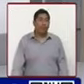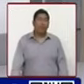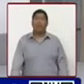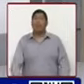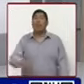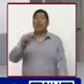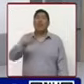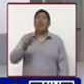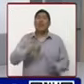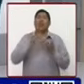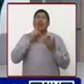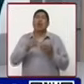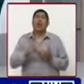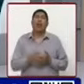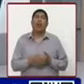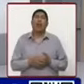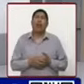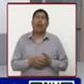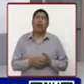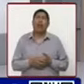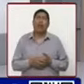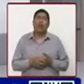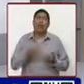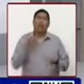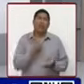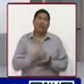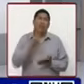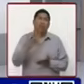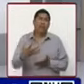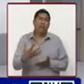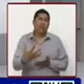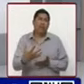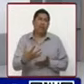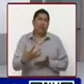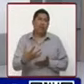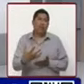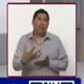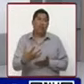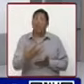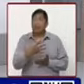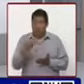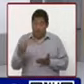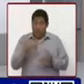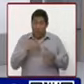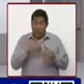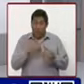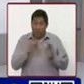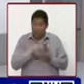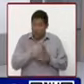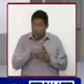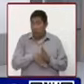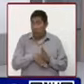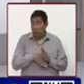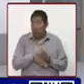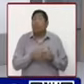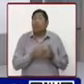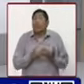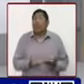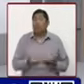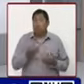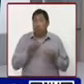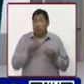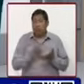Así es, Raquel. ¿Y cómo están los quienes están dando cita para comprar aprovechando la hora? ¿Y es accesible? ¿Cómo estás viendo el movimiento